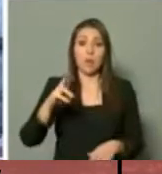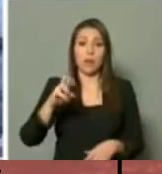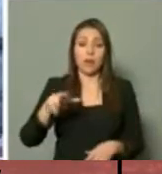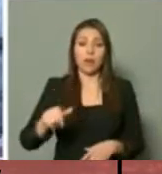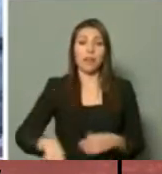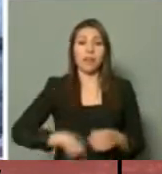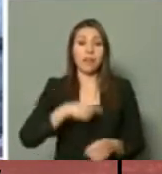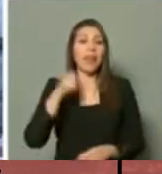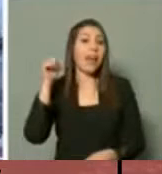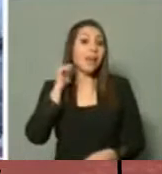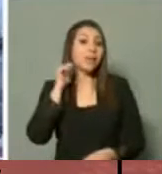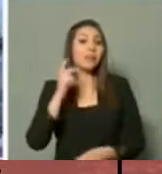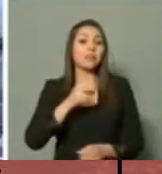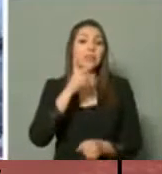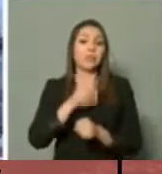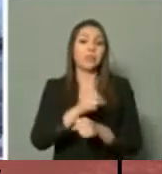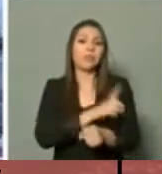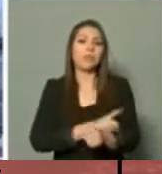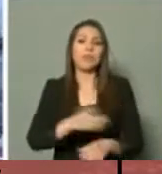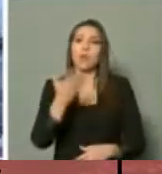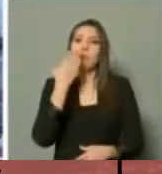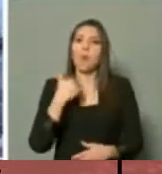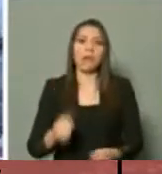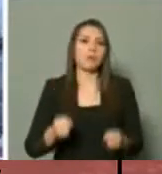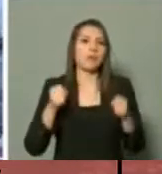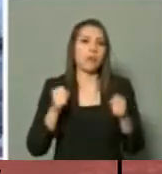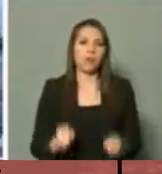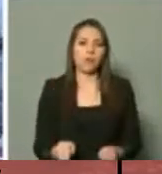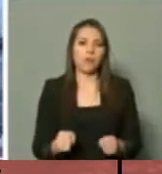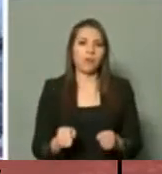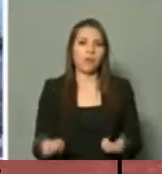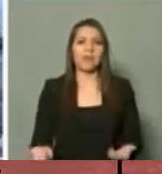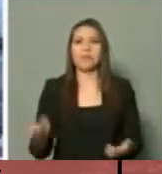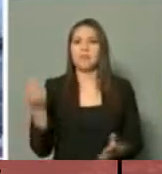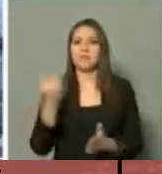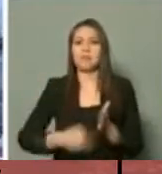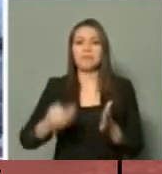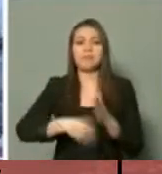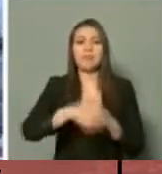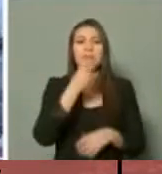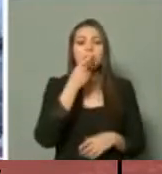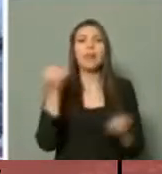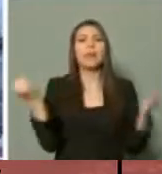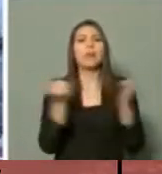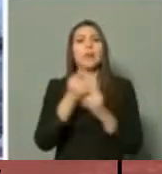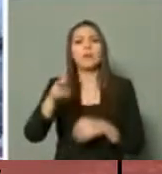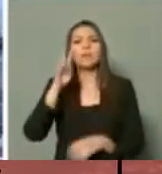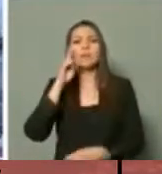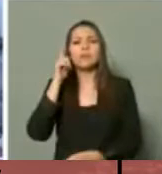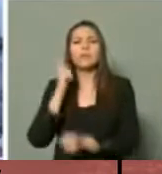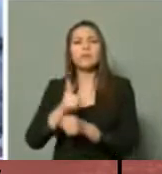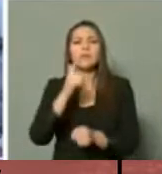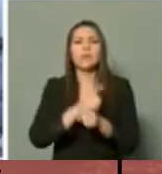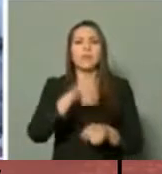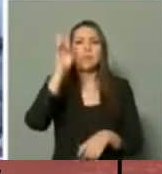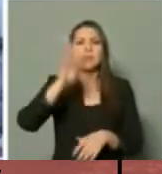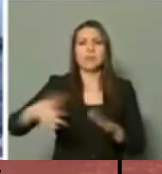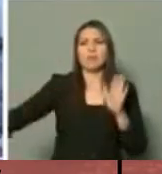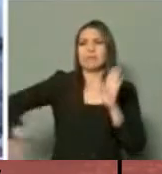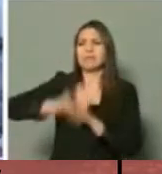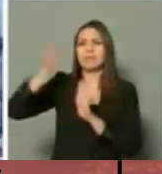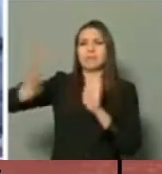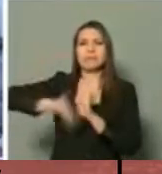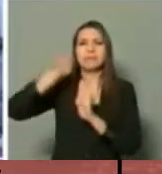la segunda delegación más insegura. También, así como tú, he sido víctima de la construcción indiscriminada de unidades habitacionales.